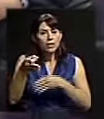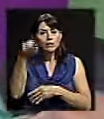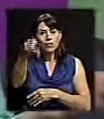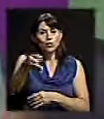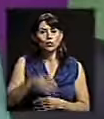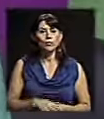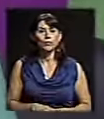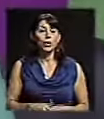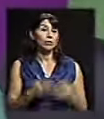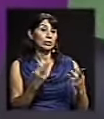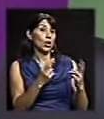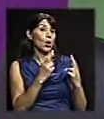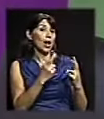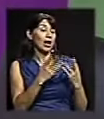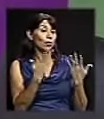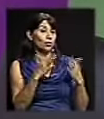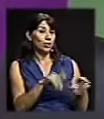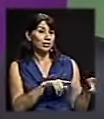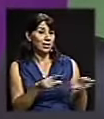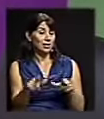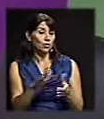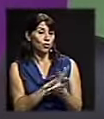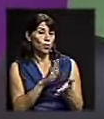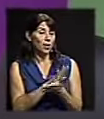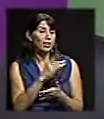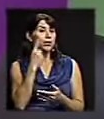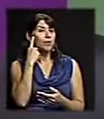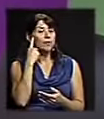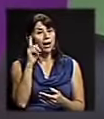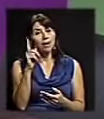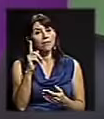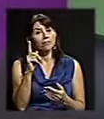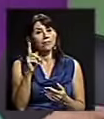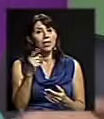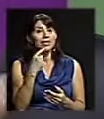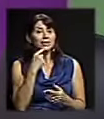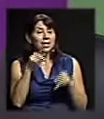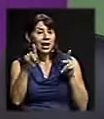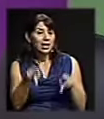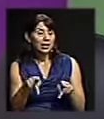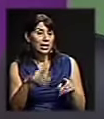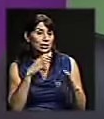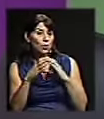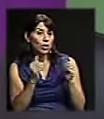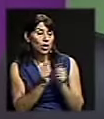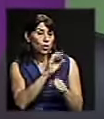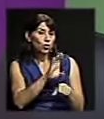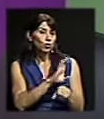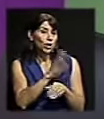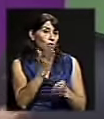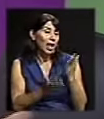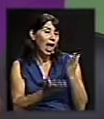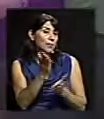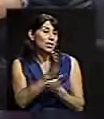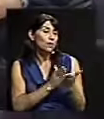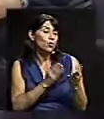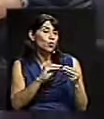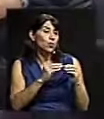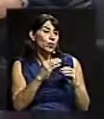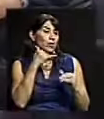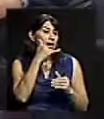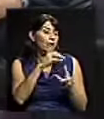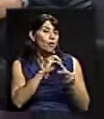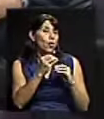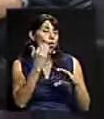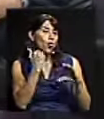Pues bueno ojalá y apenas esté listo el documento para accesible a la gente Pues que se comuniquen con el consejo tal vez algún número de teléfono o correo electrónico para